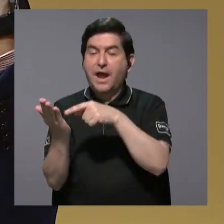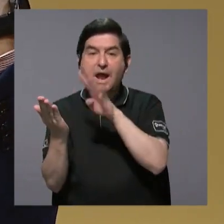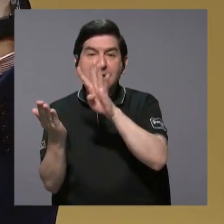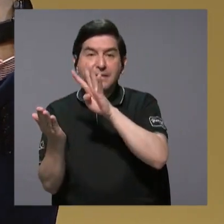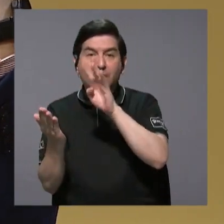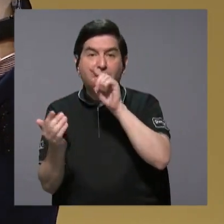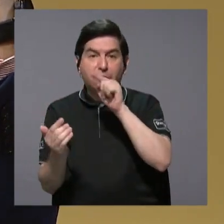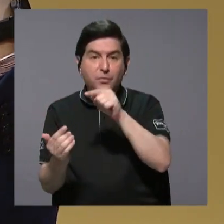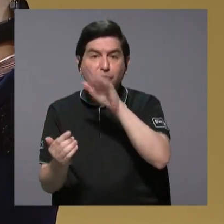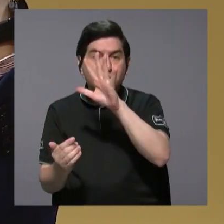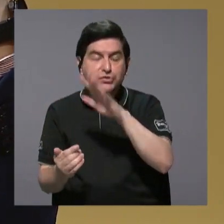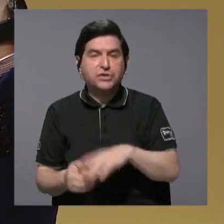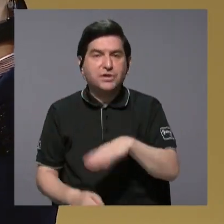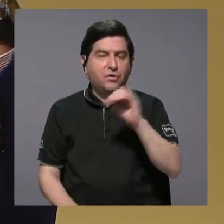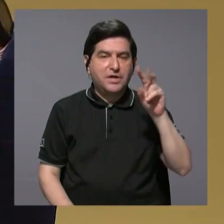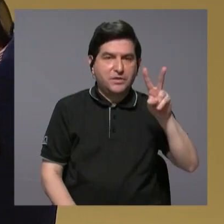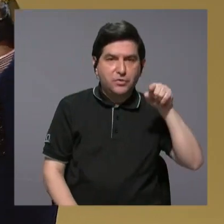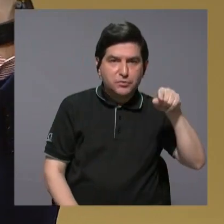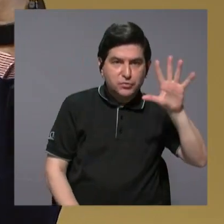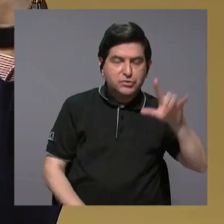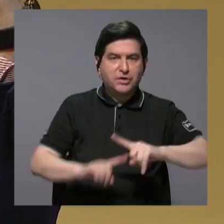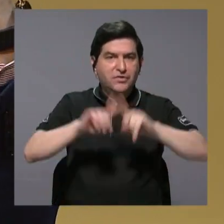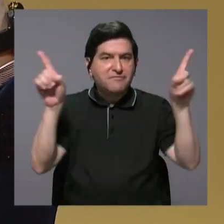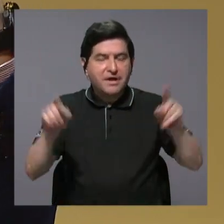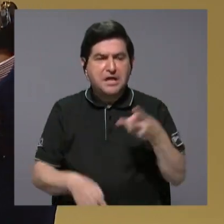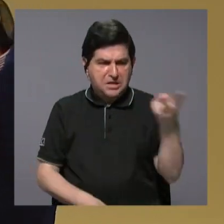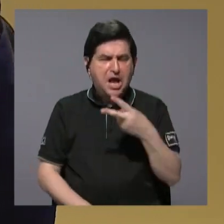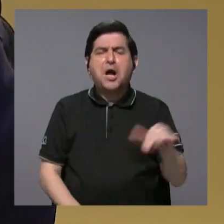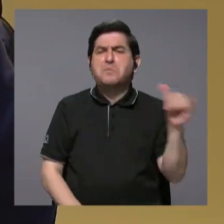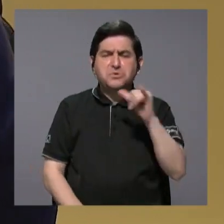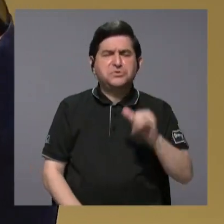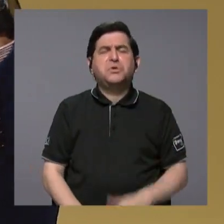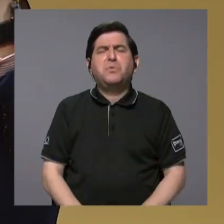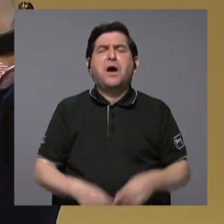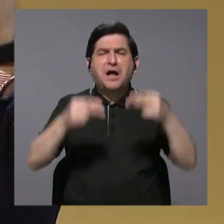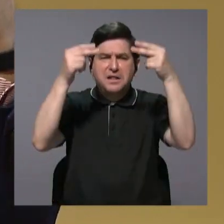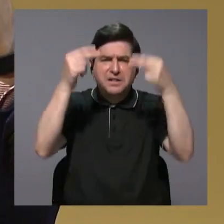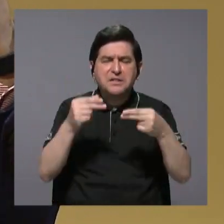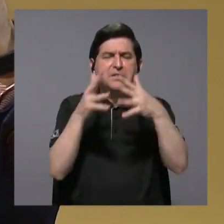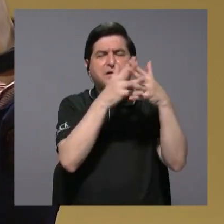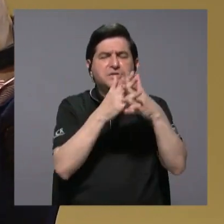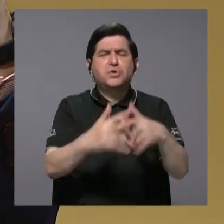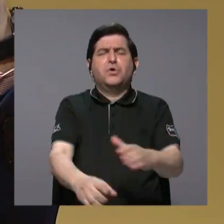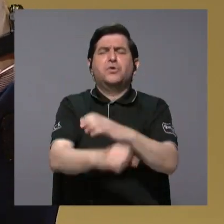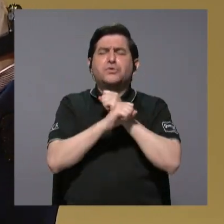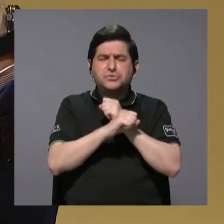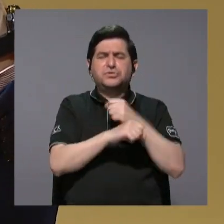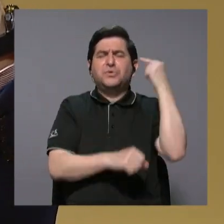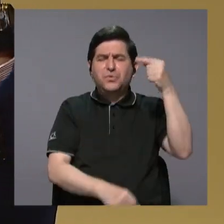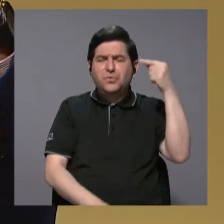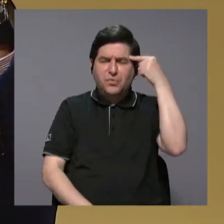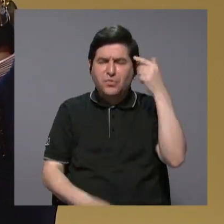son diferentes. Los dos son bonos del Tesoro de los Estados Unidos, tienen toda la seguridad del gobierno de Estados